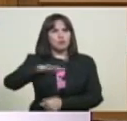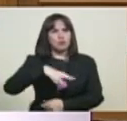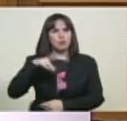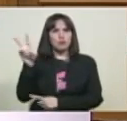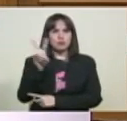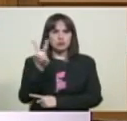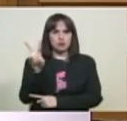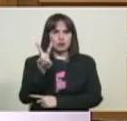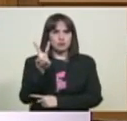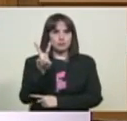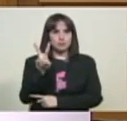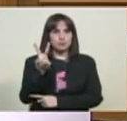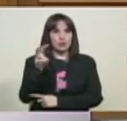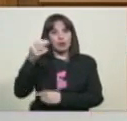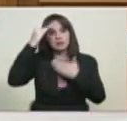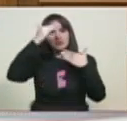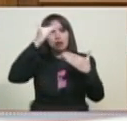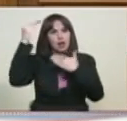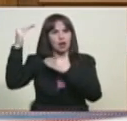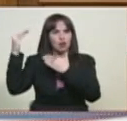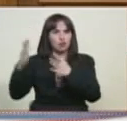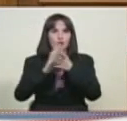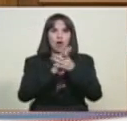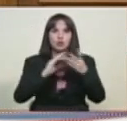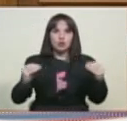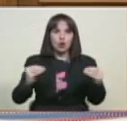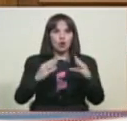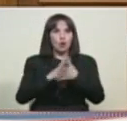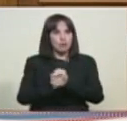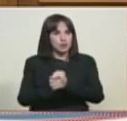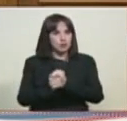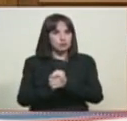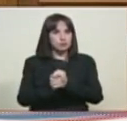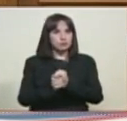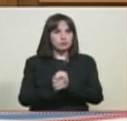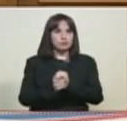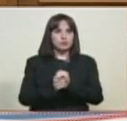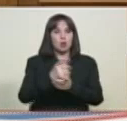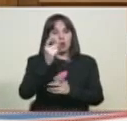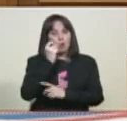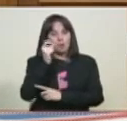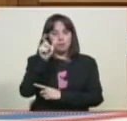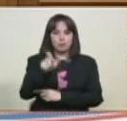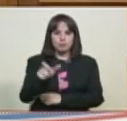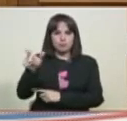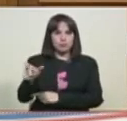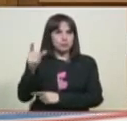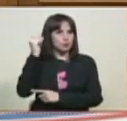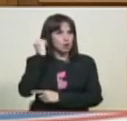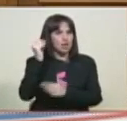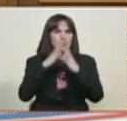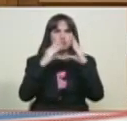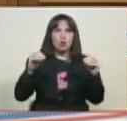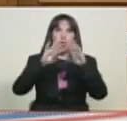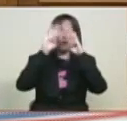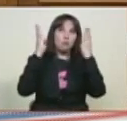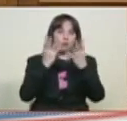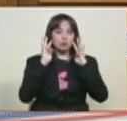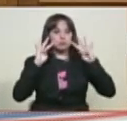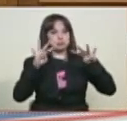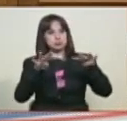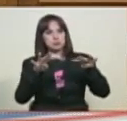venezolano. Y enviarle un saludo a todos nuestros amigos y amigas del mundo entero que nos escuchan, que nos